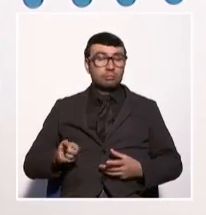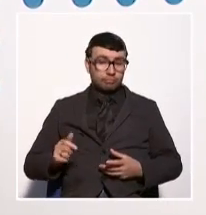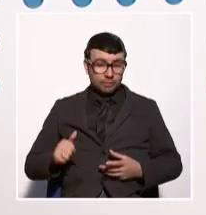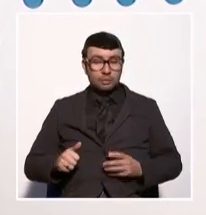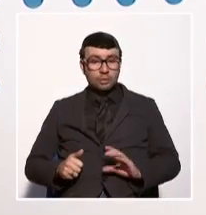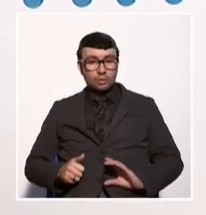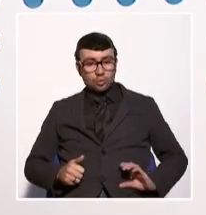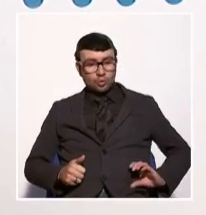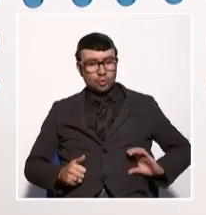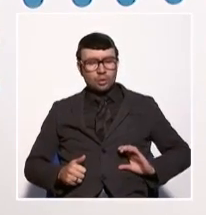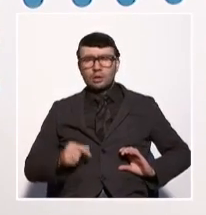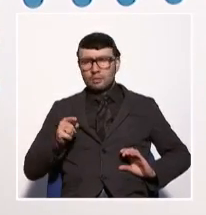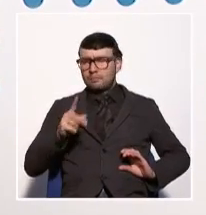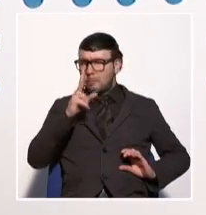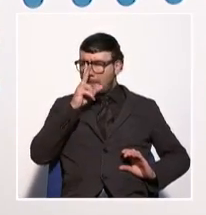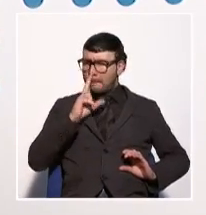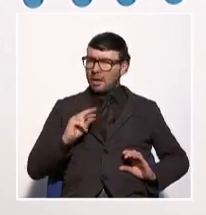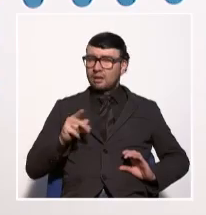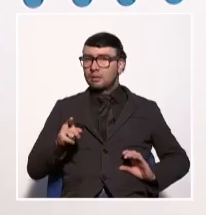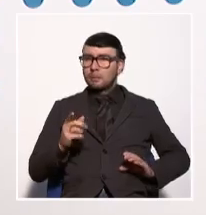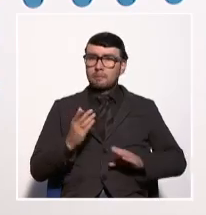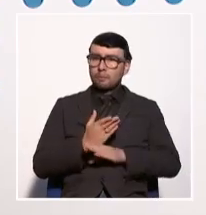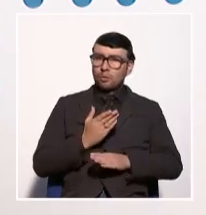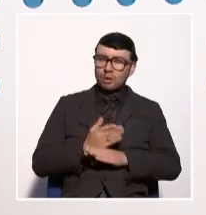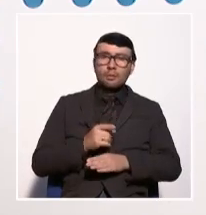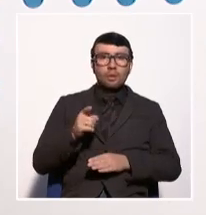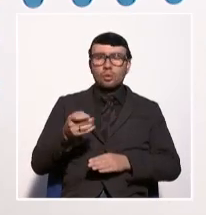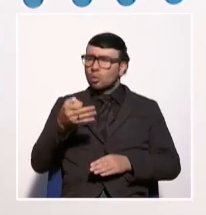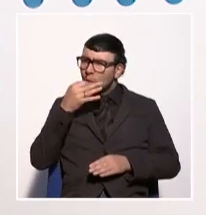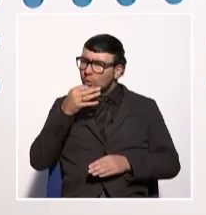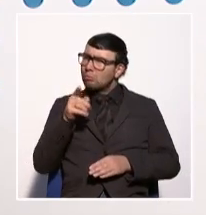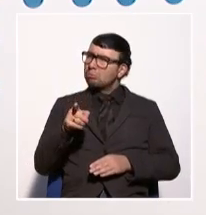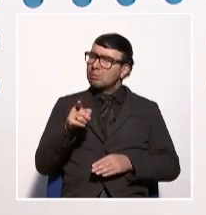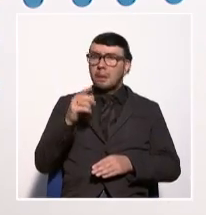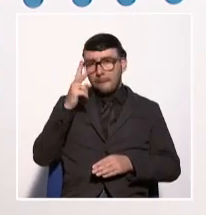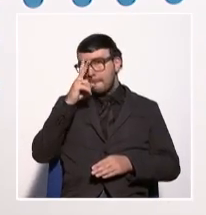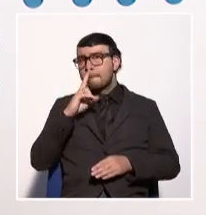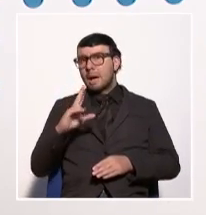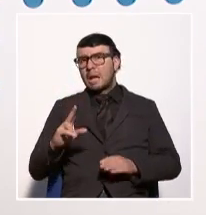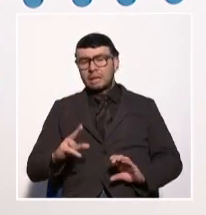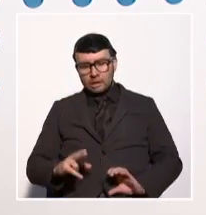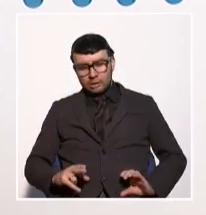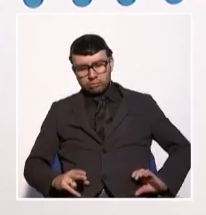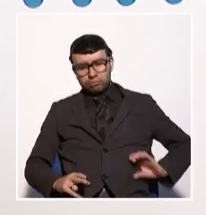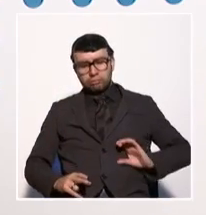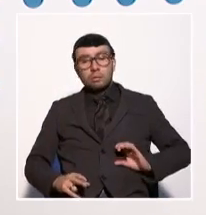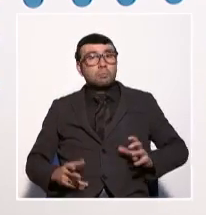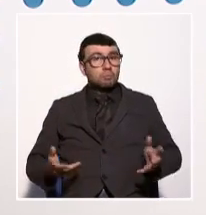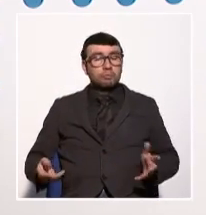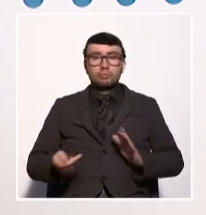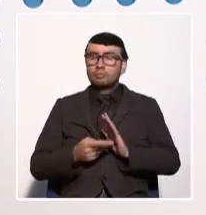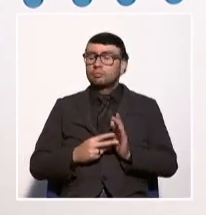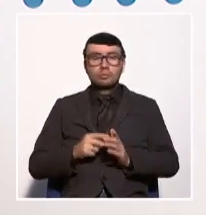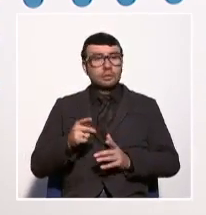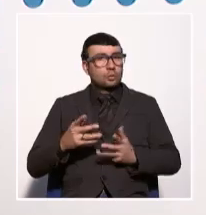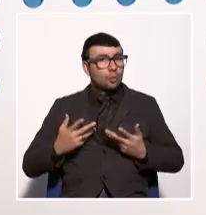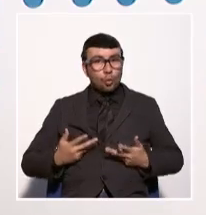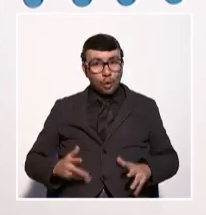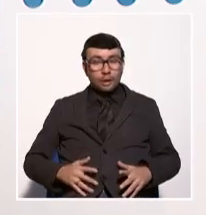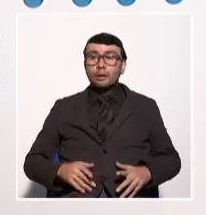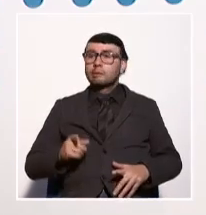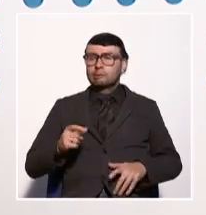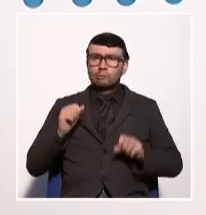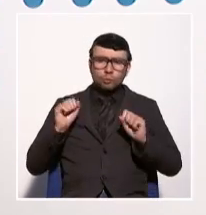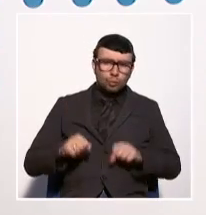parece ser que le están tratando un problema de colon por según los medicamentos que le formularon entonces cualquier estructura de esta le puede estar dando